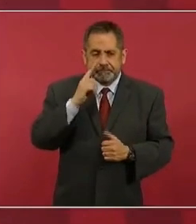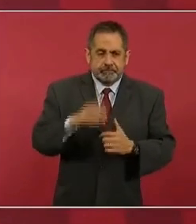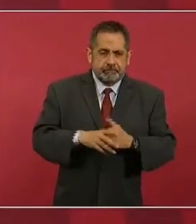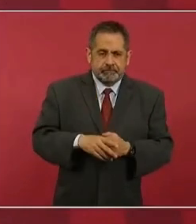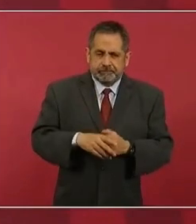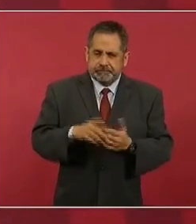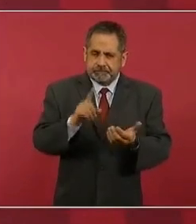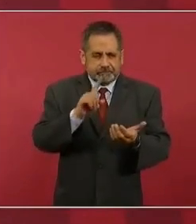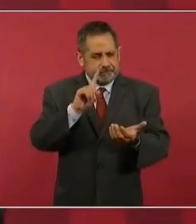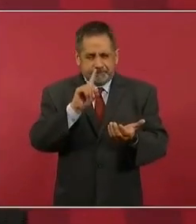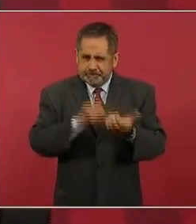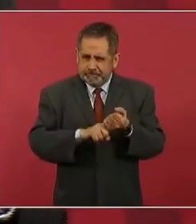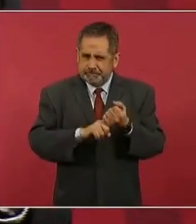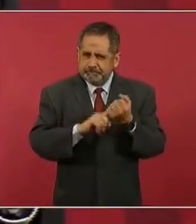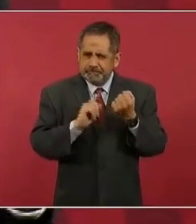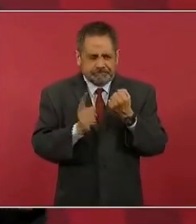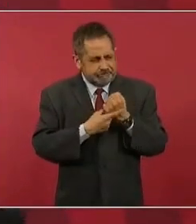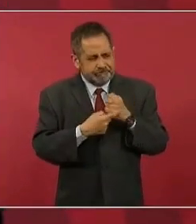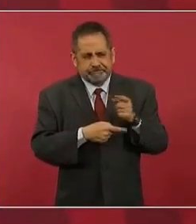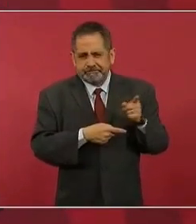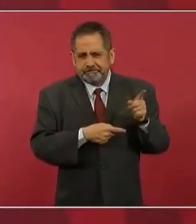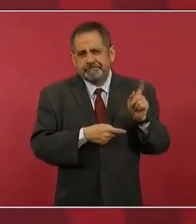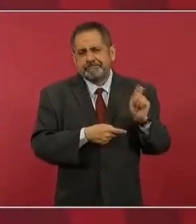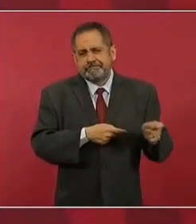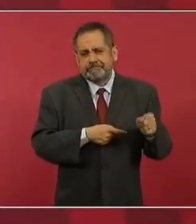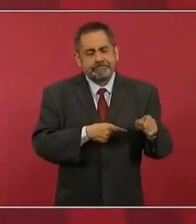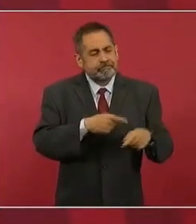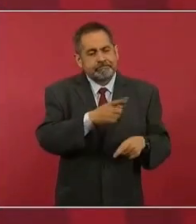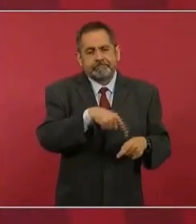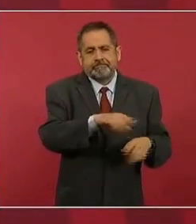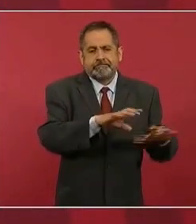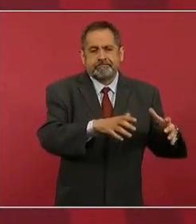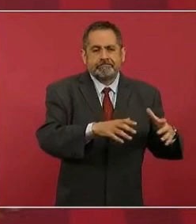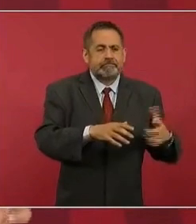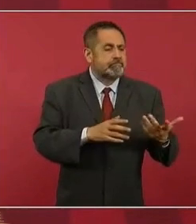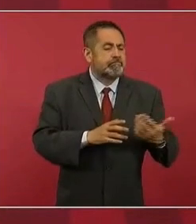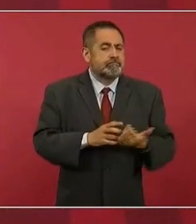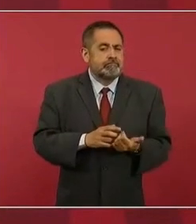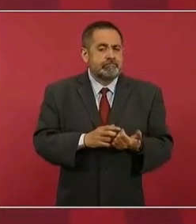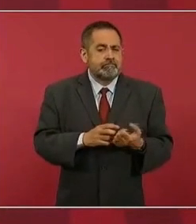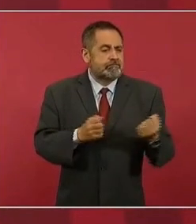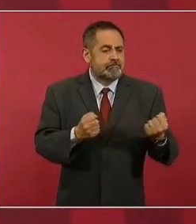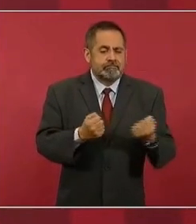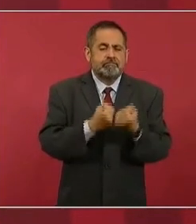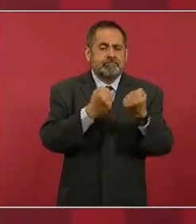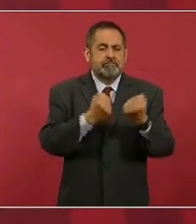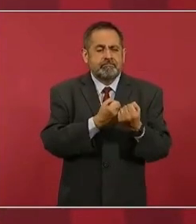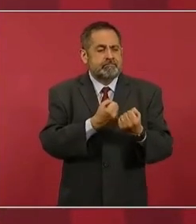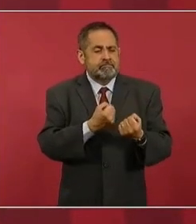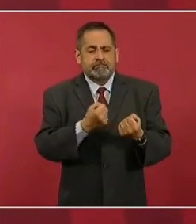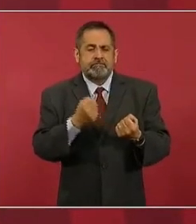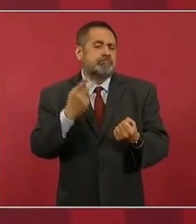el fondo lo que hay es una confrontación política